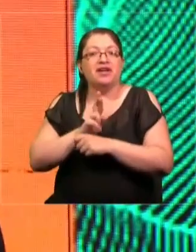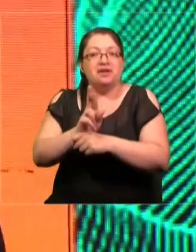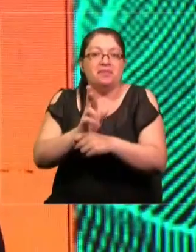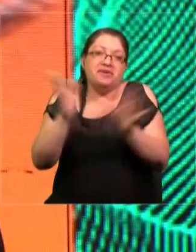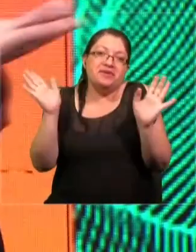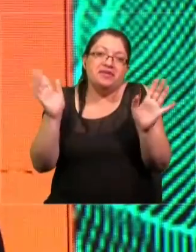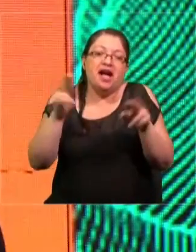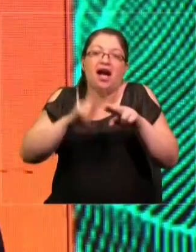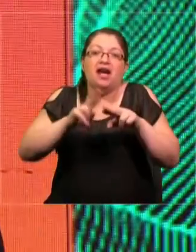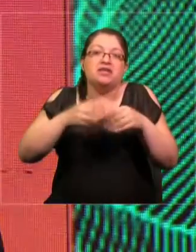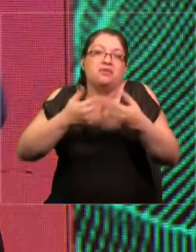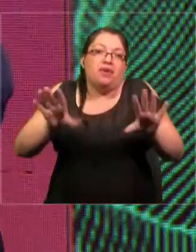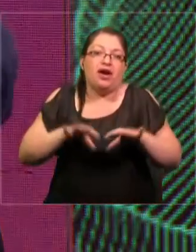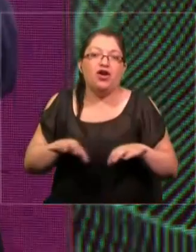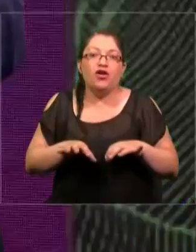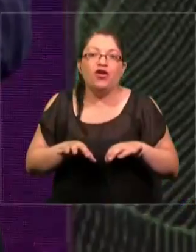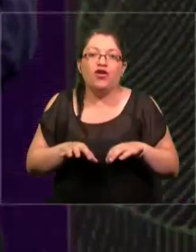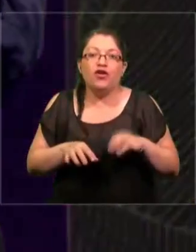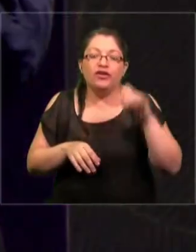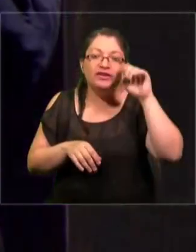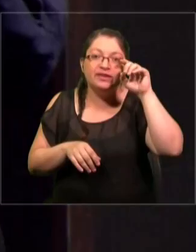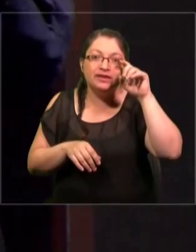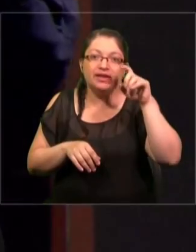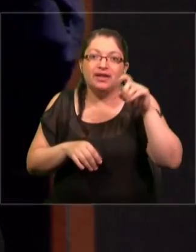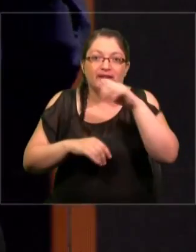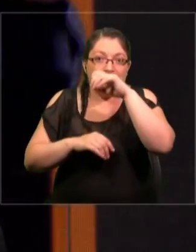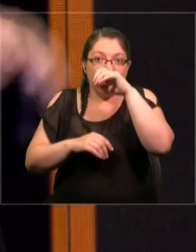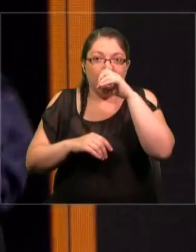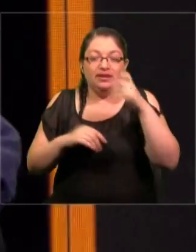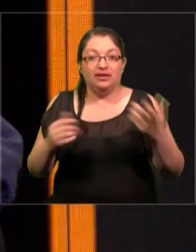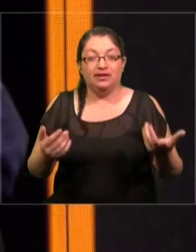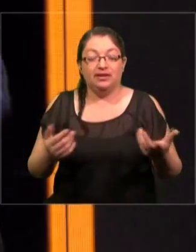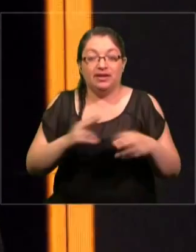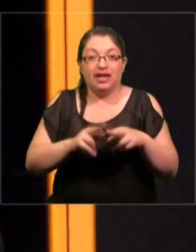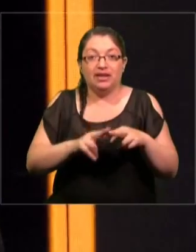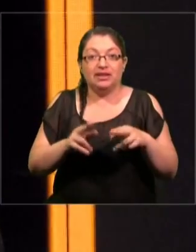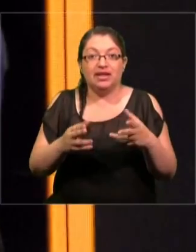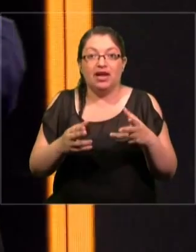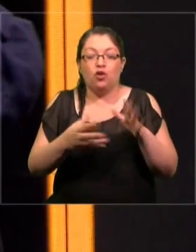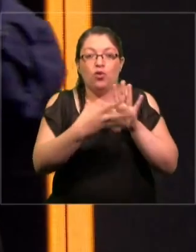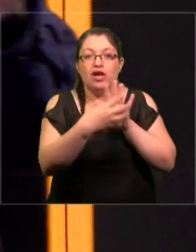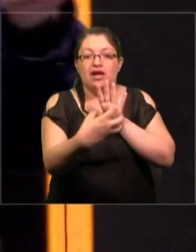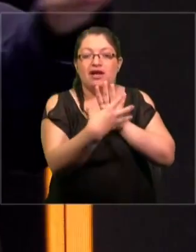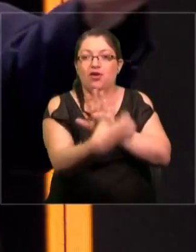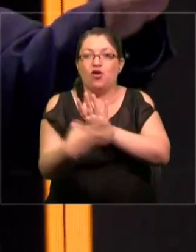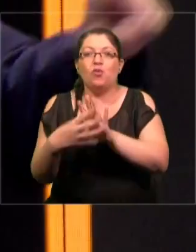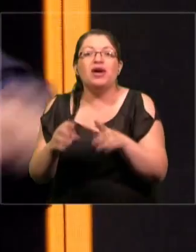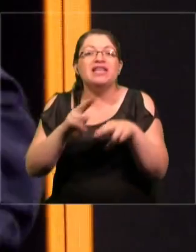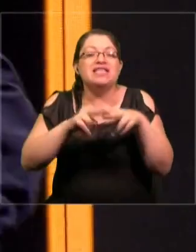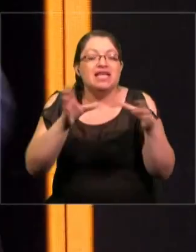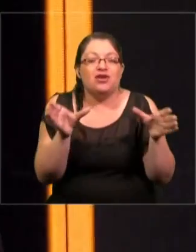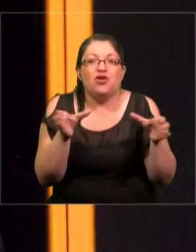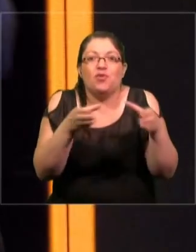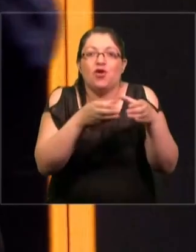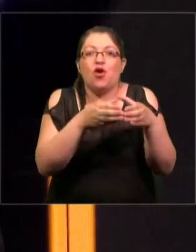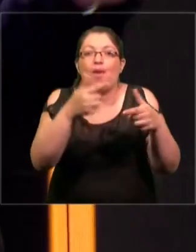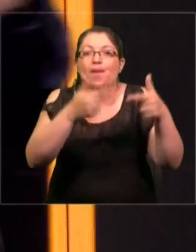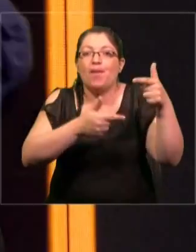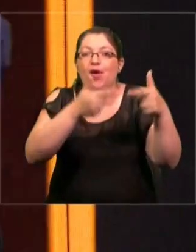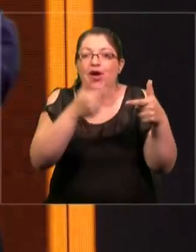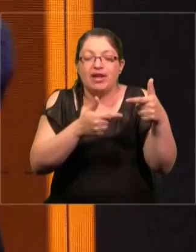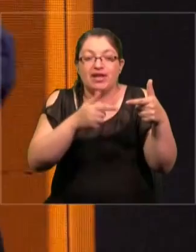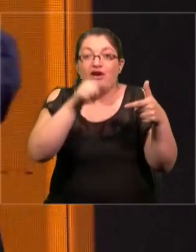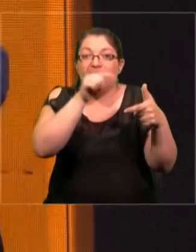claro, hace lo que quiere y se autorreproduce como representante y se convierte en clase política, y en la clase